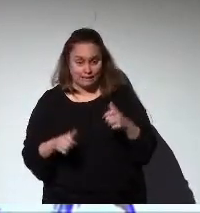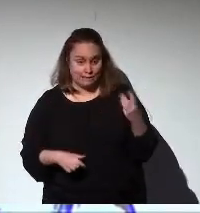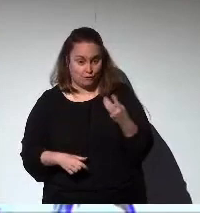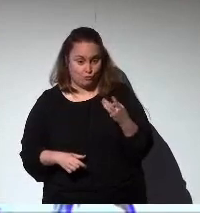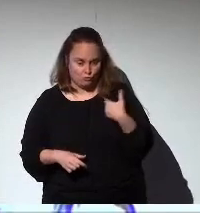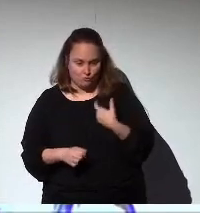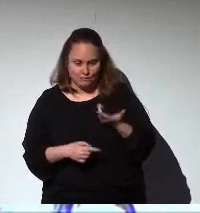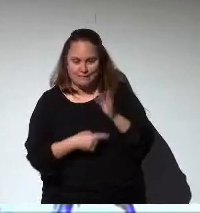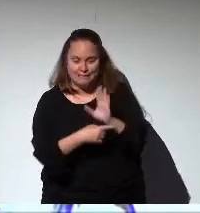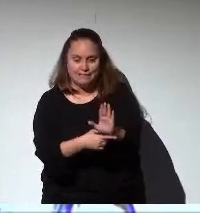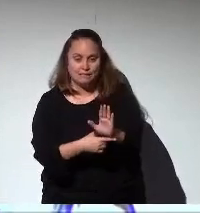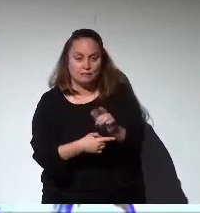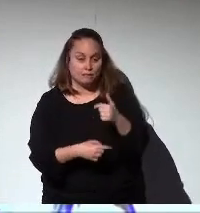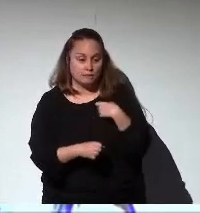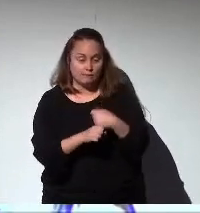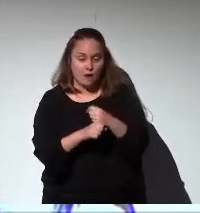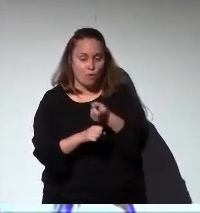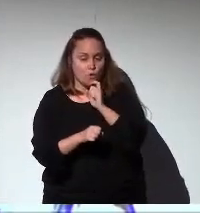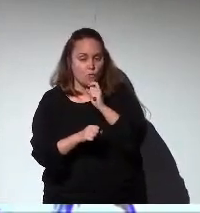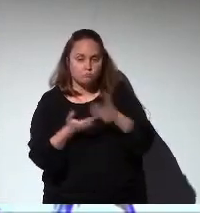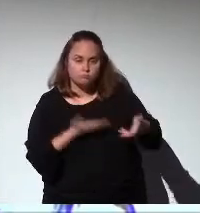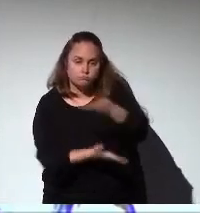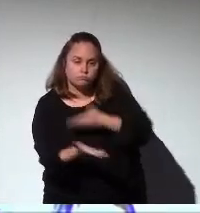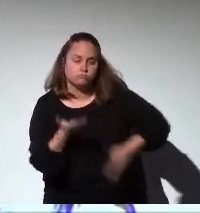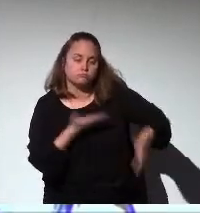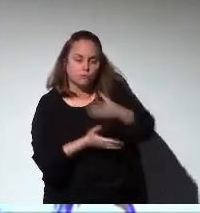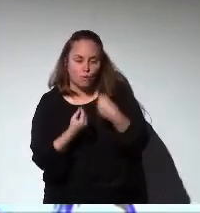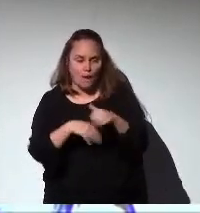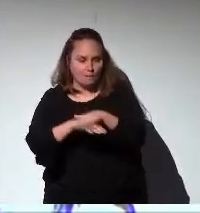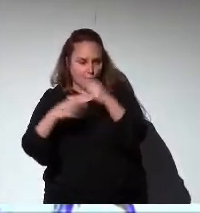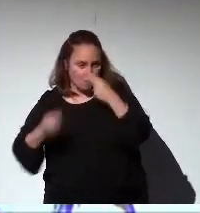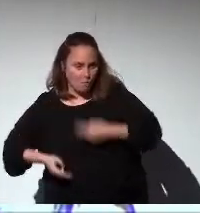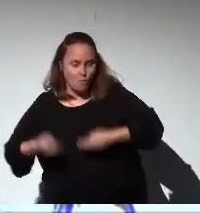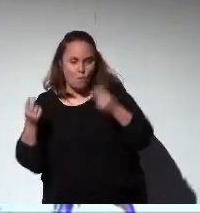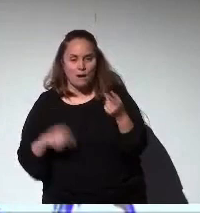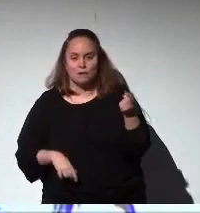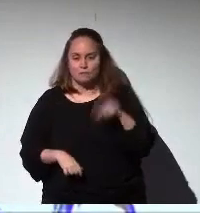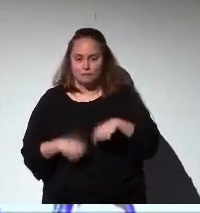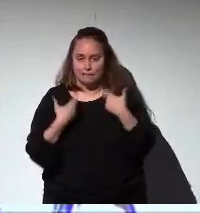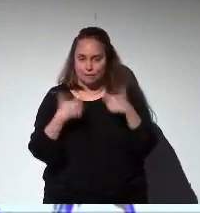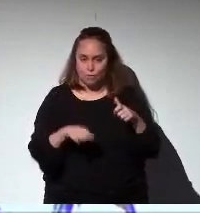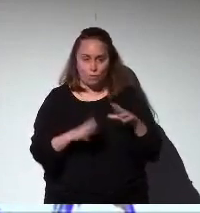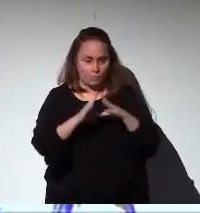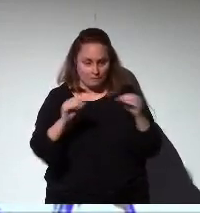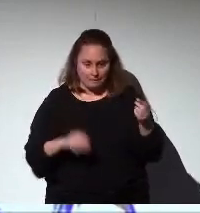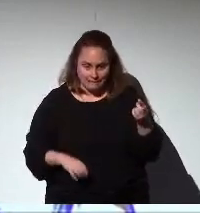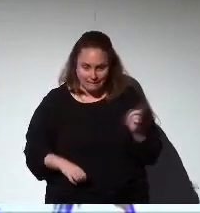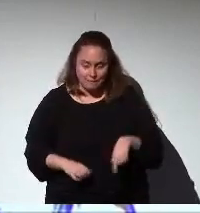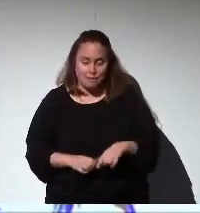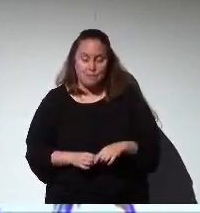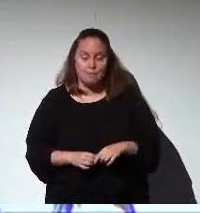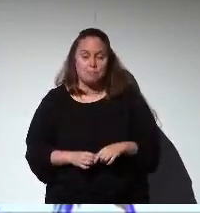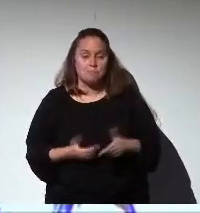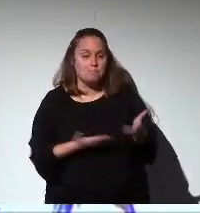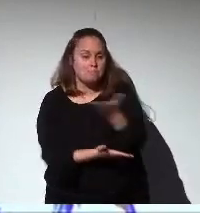represento, y que trabajamos de forma colaborativa con las administraciones públicas, con el sector académico también, pero